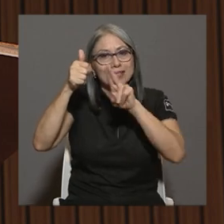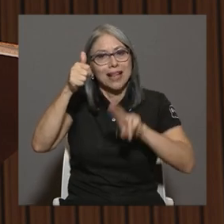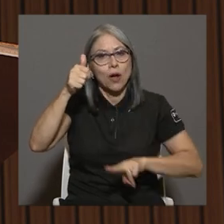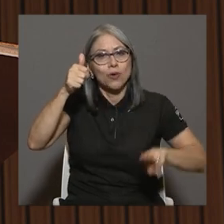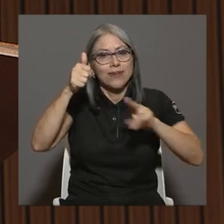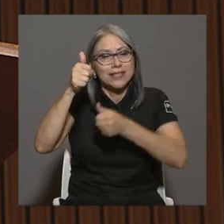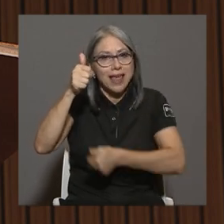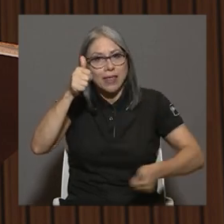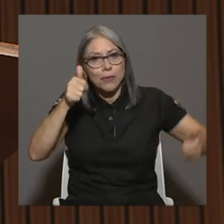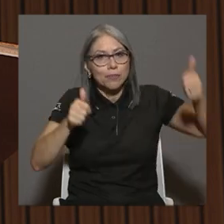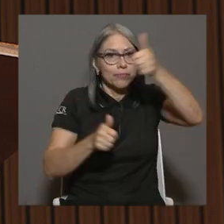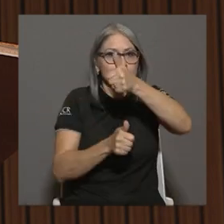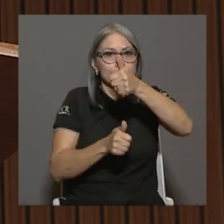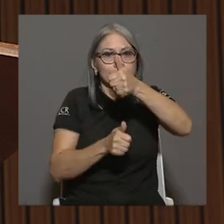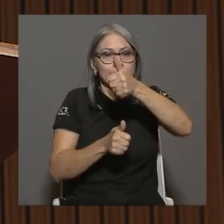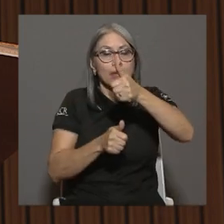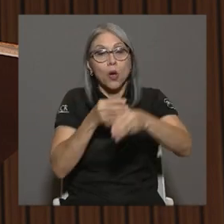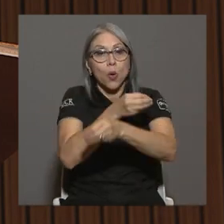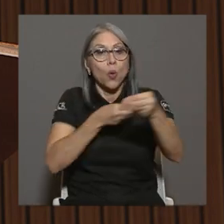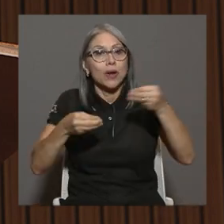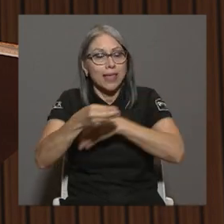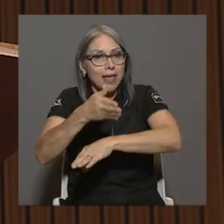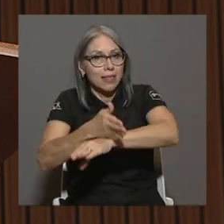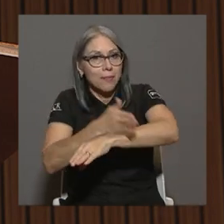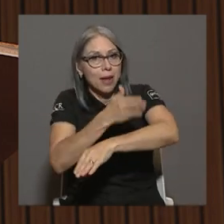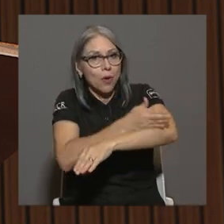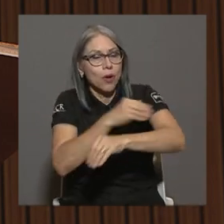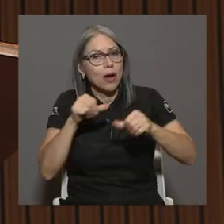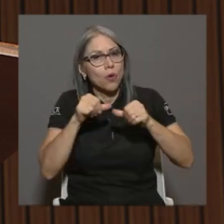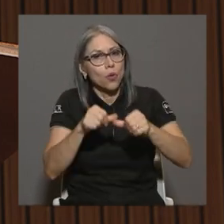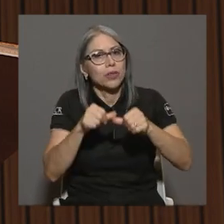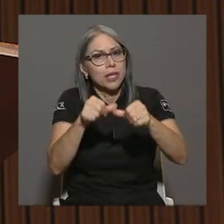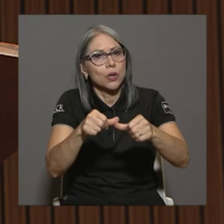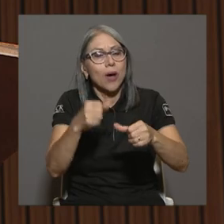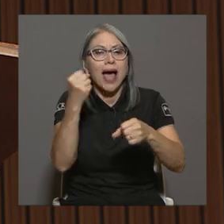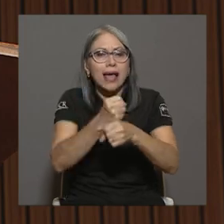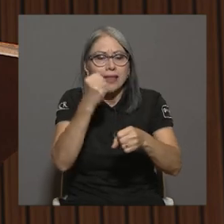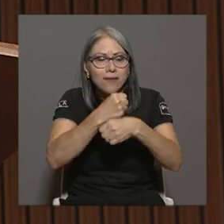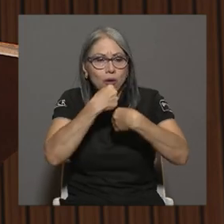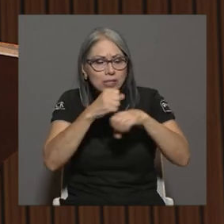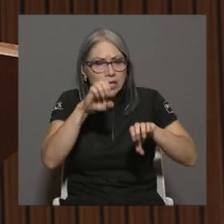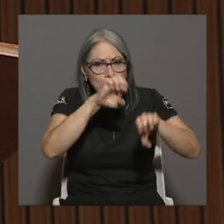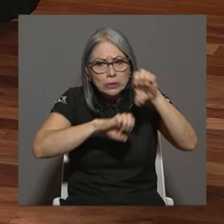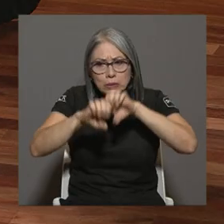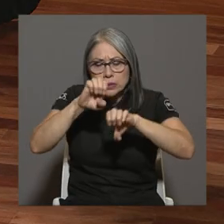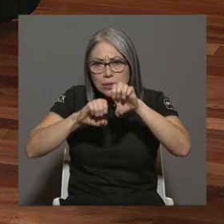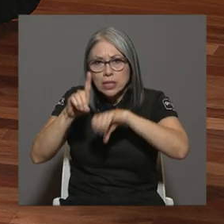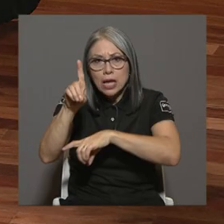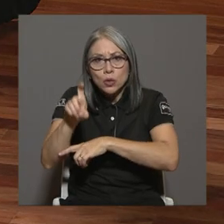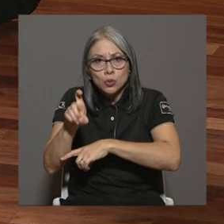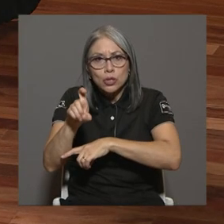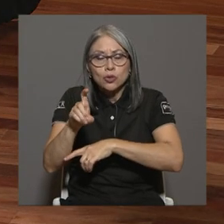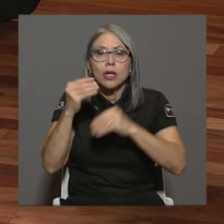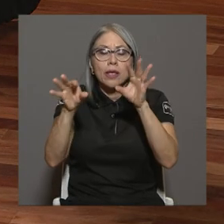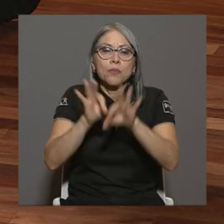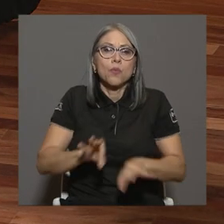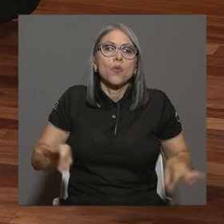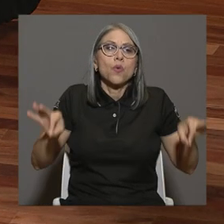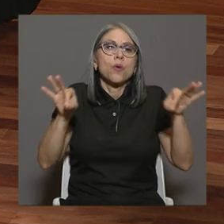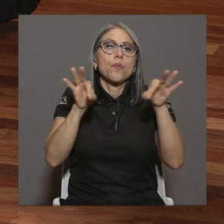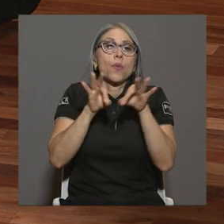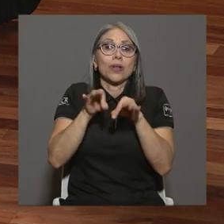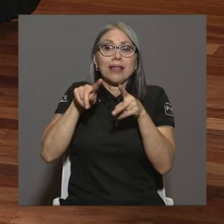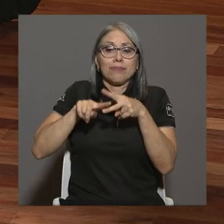universidad. La unidad de mejora continua ha trabajado en diagnósticos que serán un importante punto de